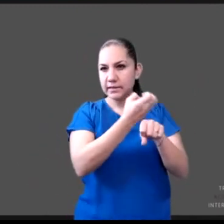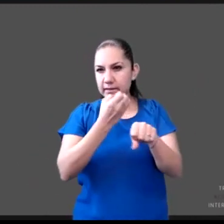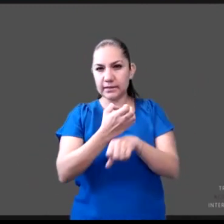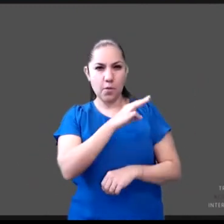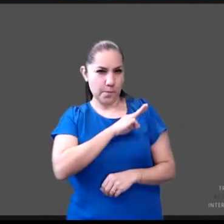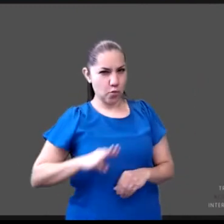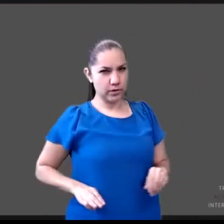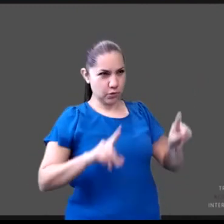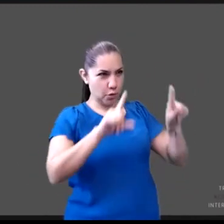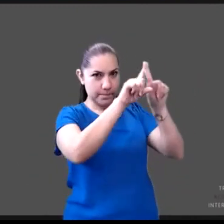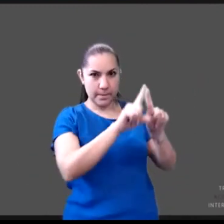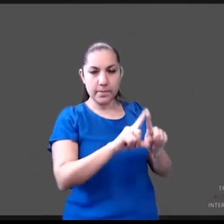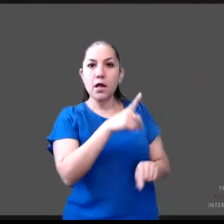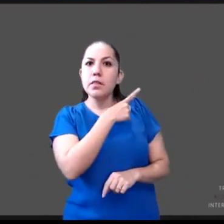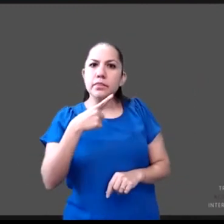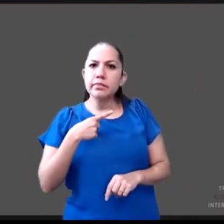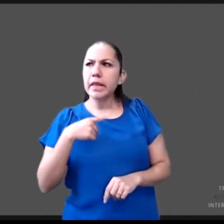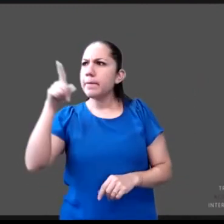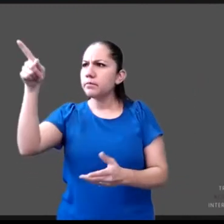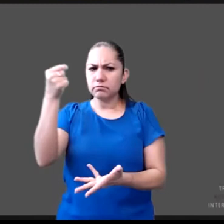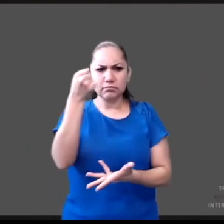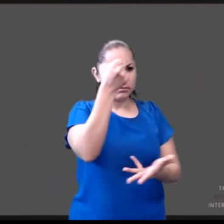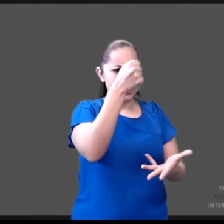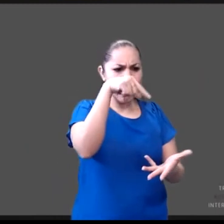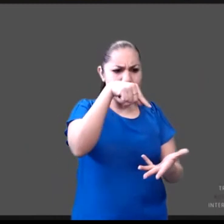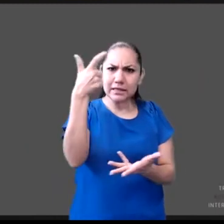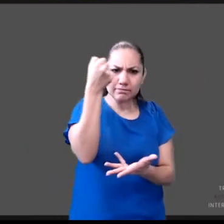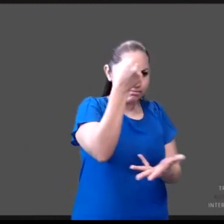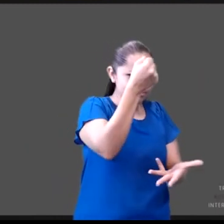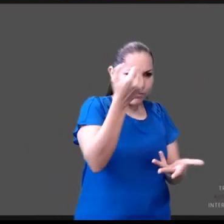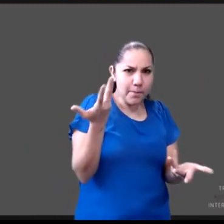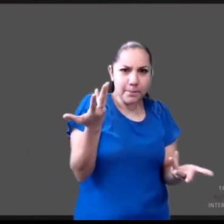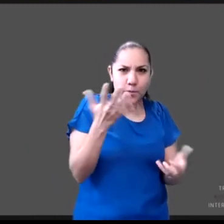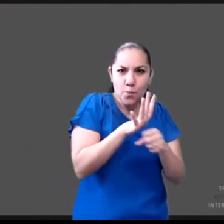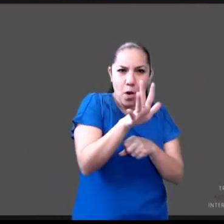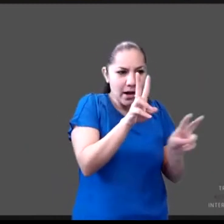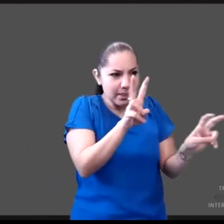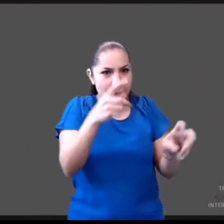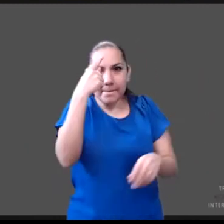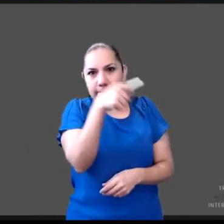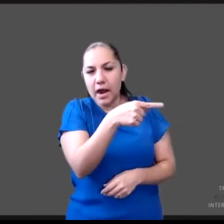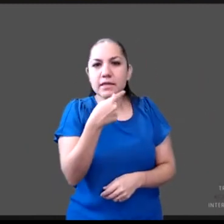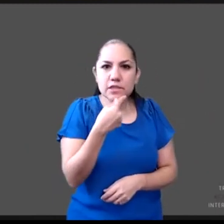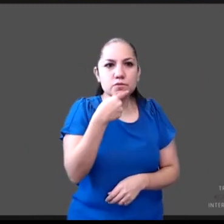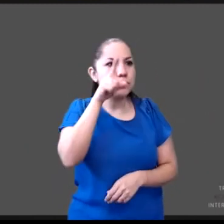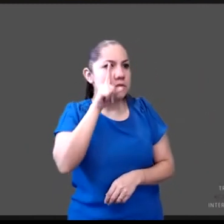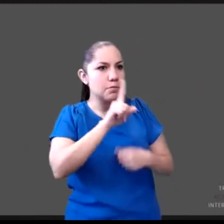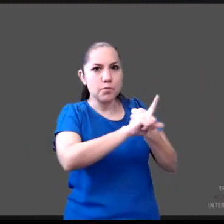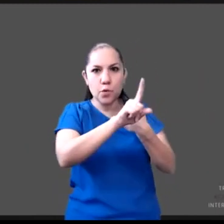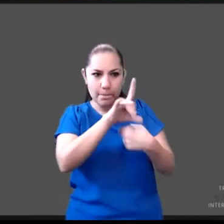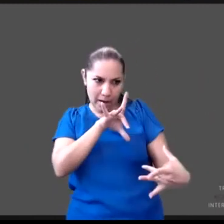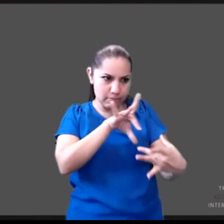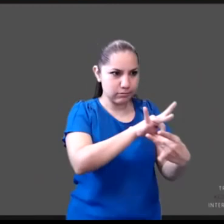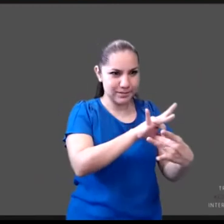en dónde, cómo poner el dinero para los niños y niñas para enfrentar esta serie de problemáticas que ya se mencionaron, y